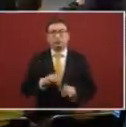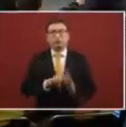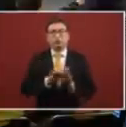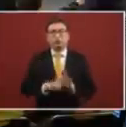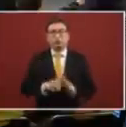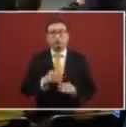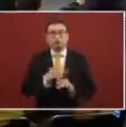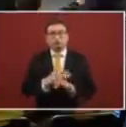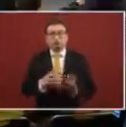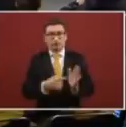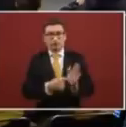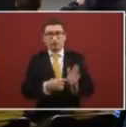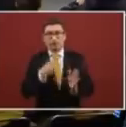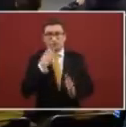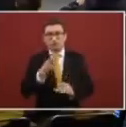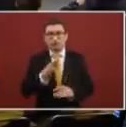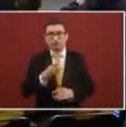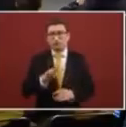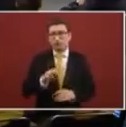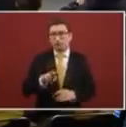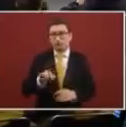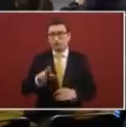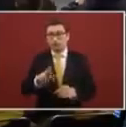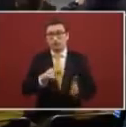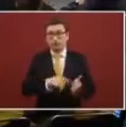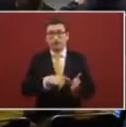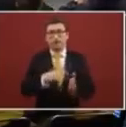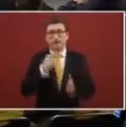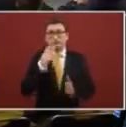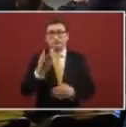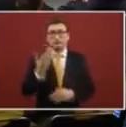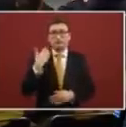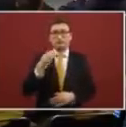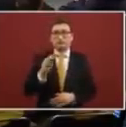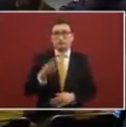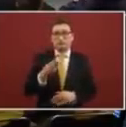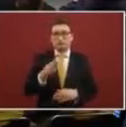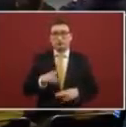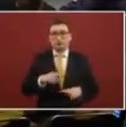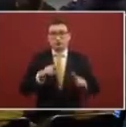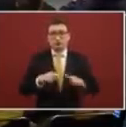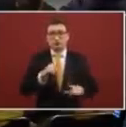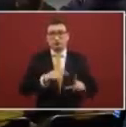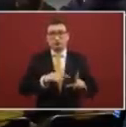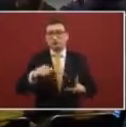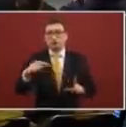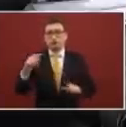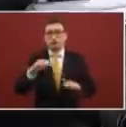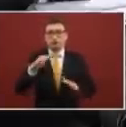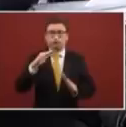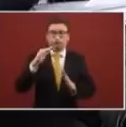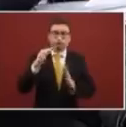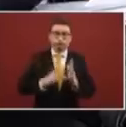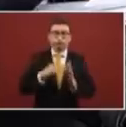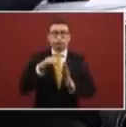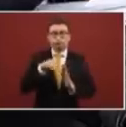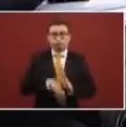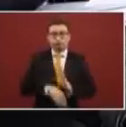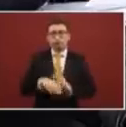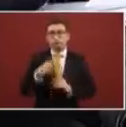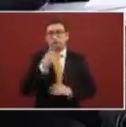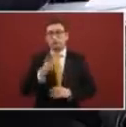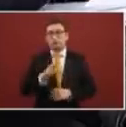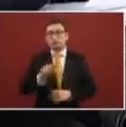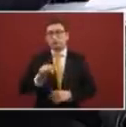una caída en mayo del flujo de inversión extranjera en la Bolsa Mexicana de Valores del